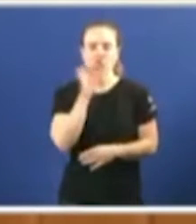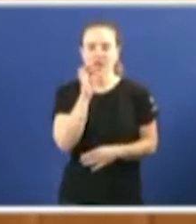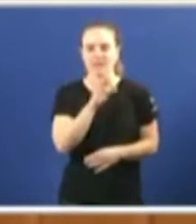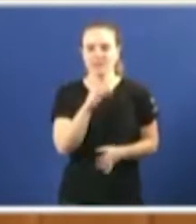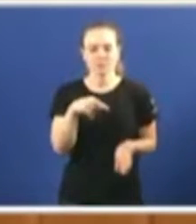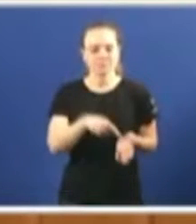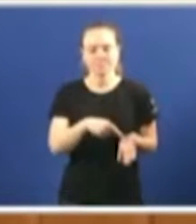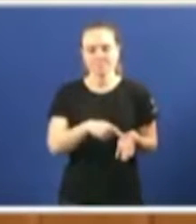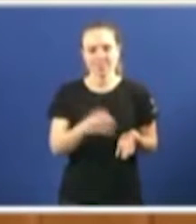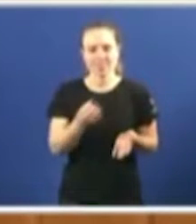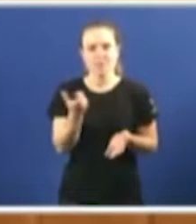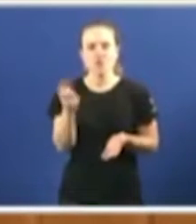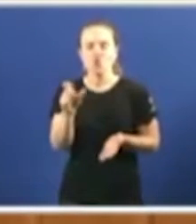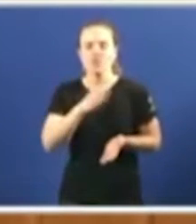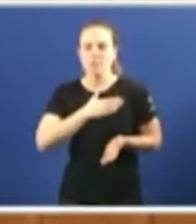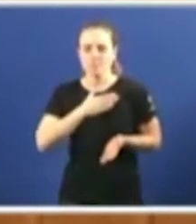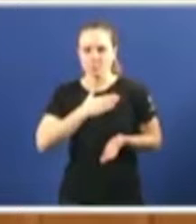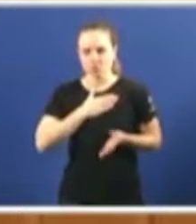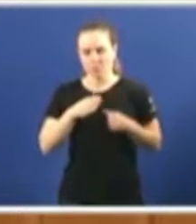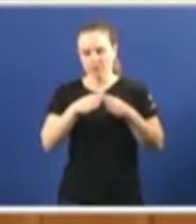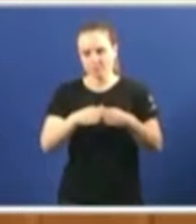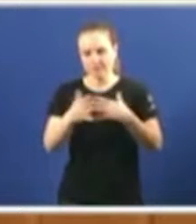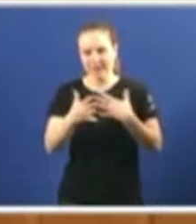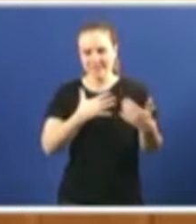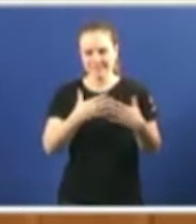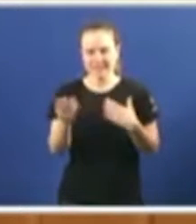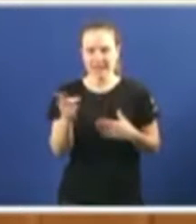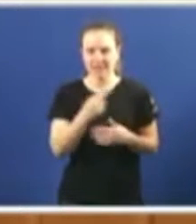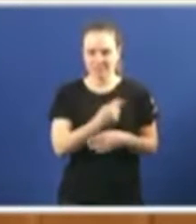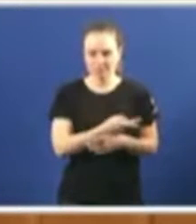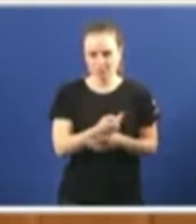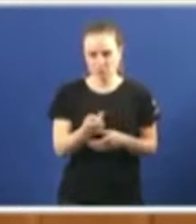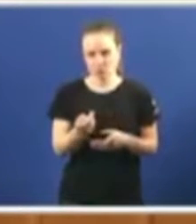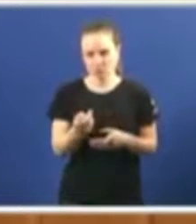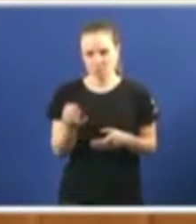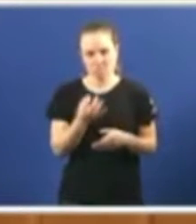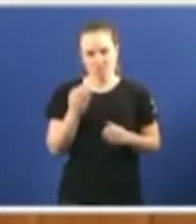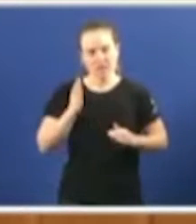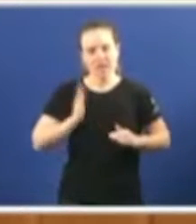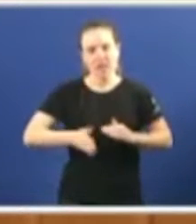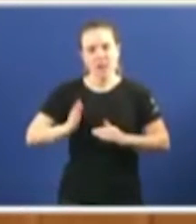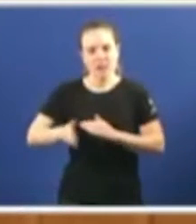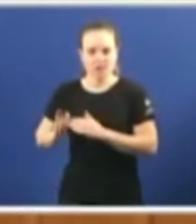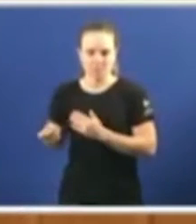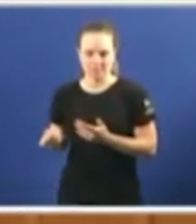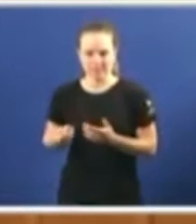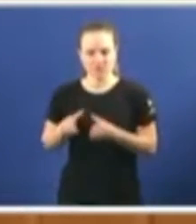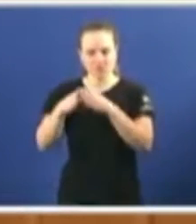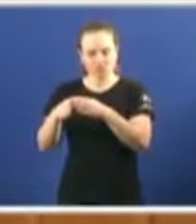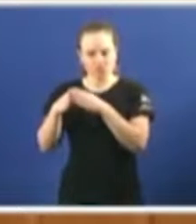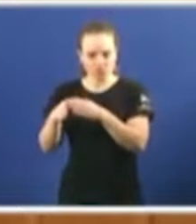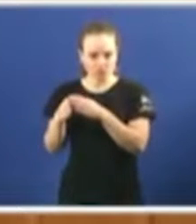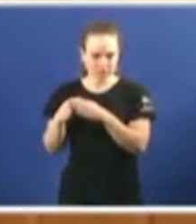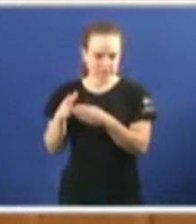necesidade de garantir cotas propias á flota artesanal do Cantábrico noroeste, restrinxindo o acceso de outras flotas ás